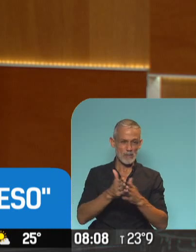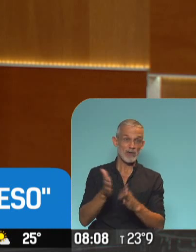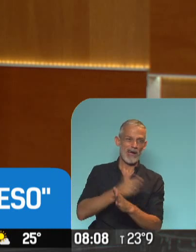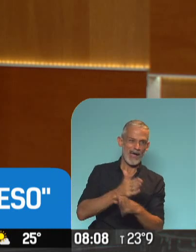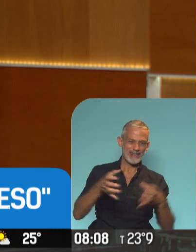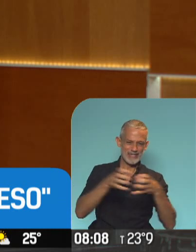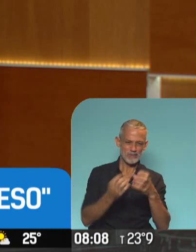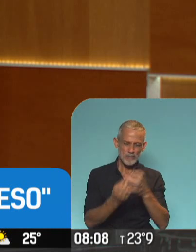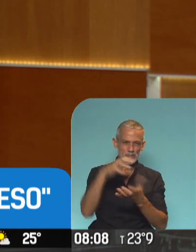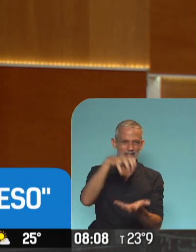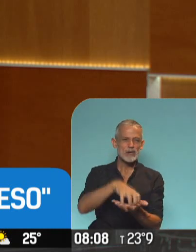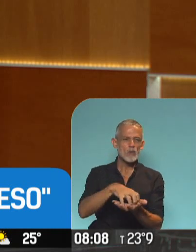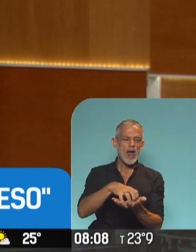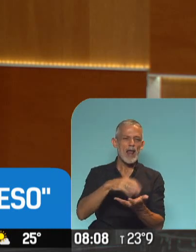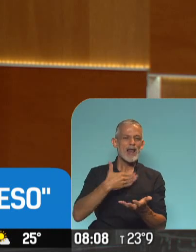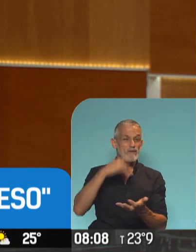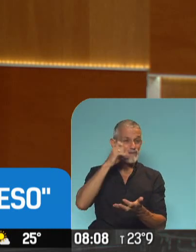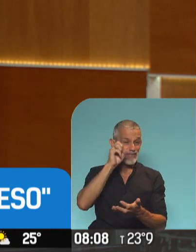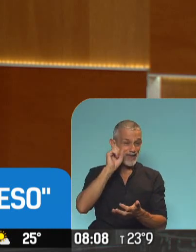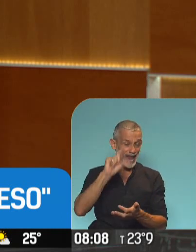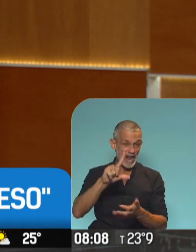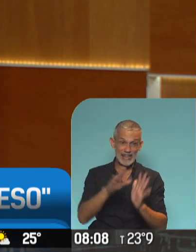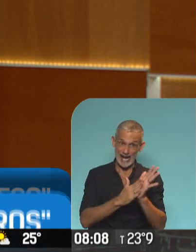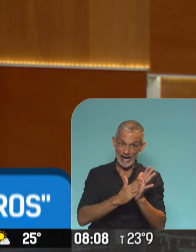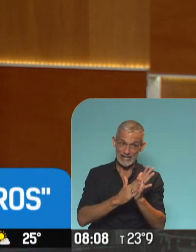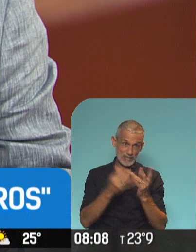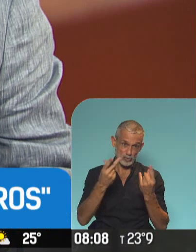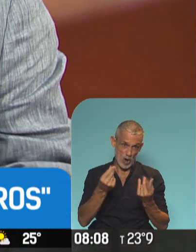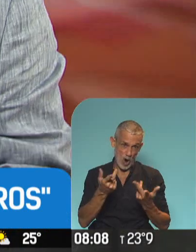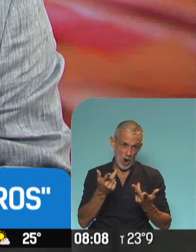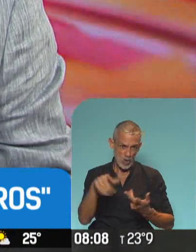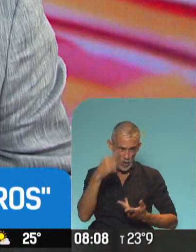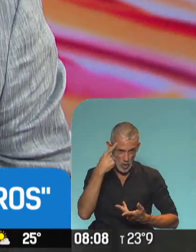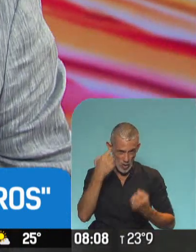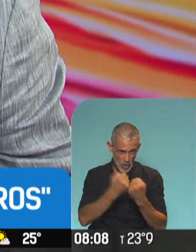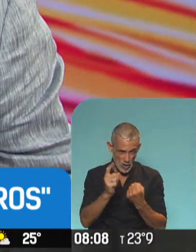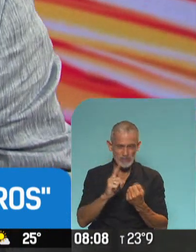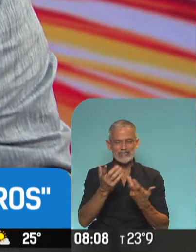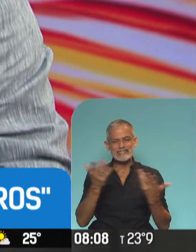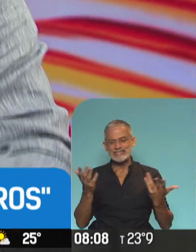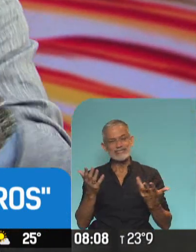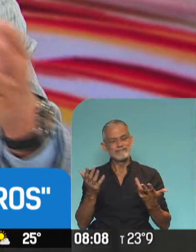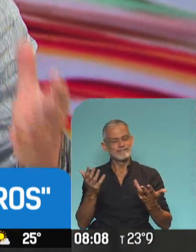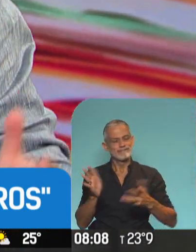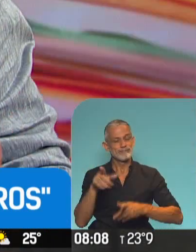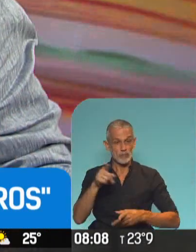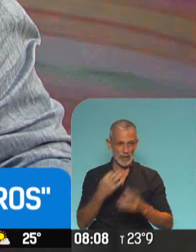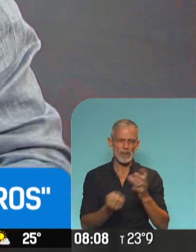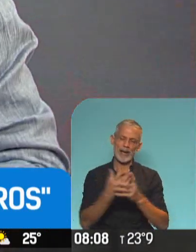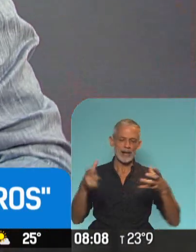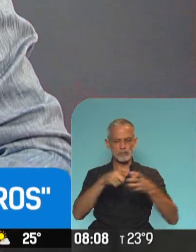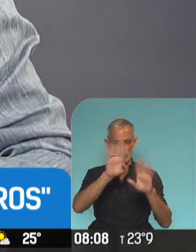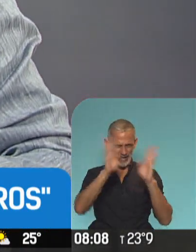el Tribunal Federal de Garantías, no. Néstor, Ampliación de la Corte. Pero Néstor, él crea ese tribunal.